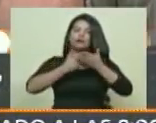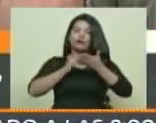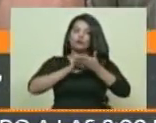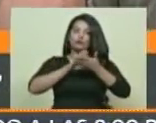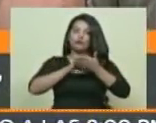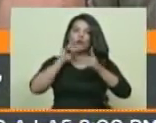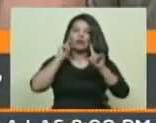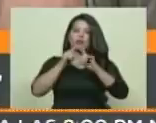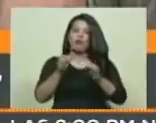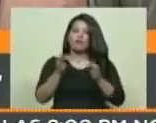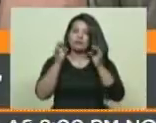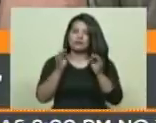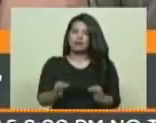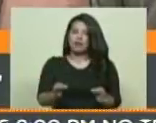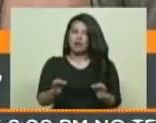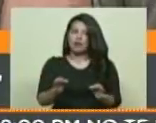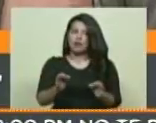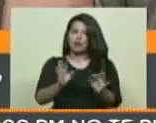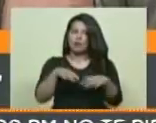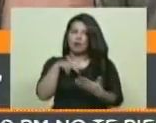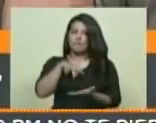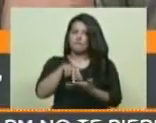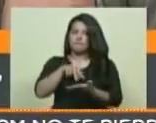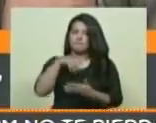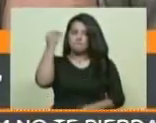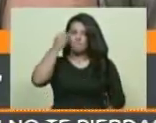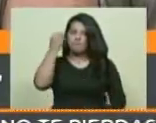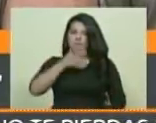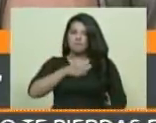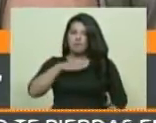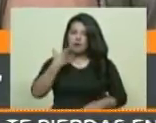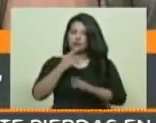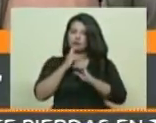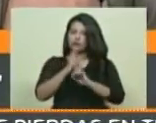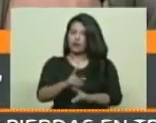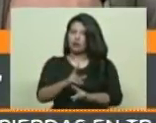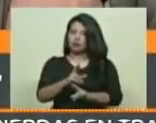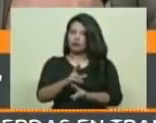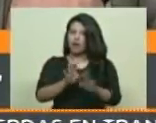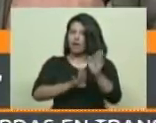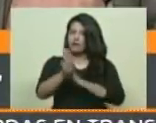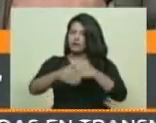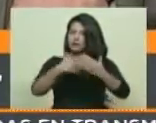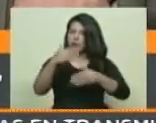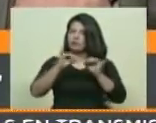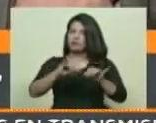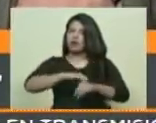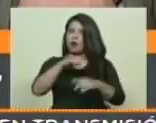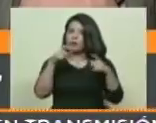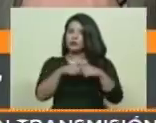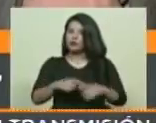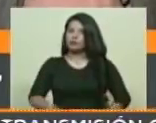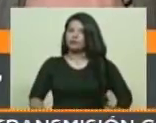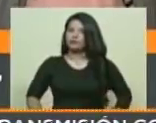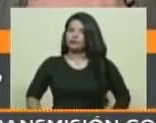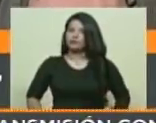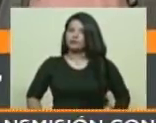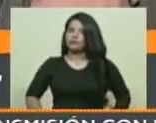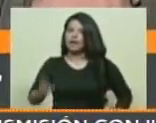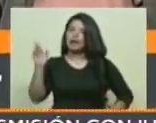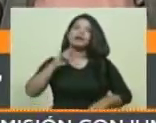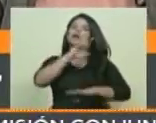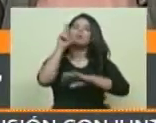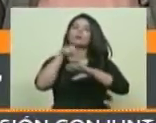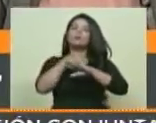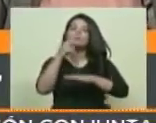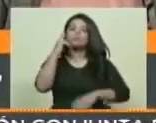para oficializar la posición y los resultados avanzados por esta comisión. República